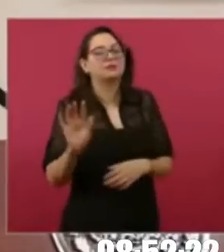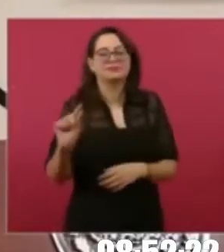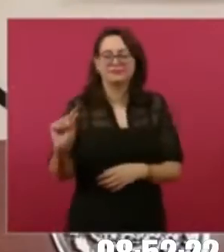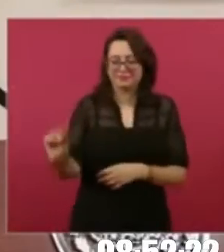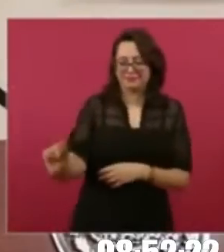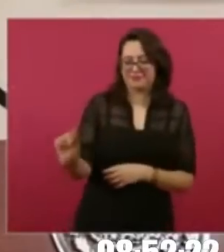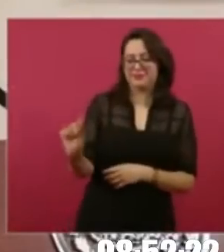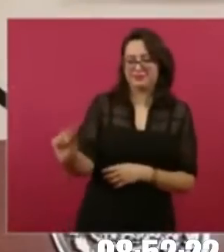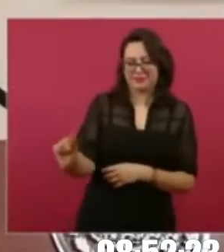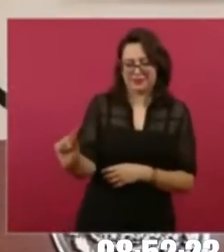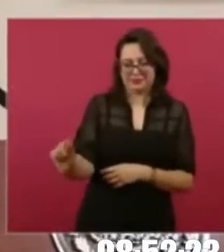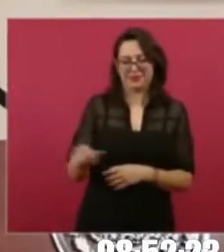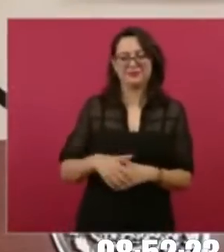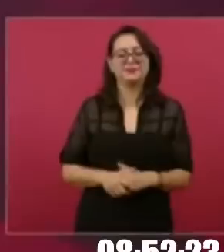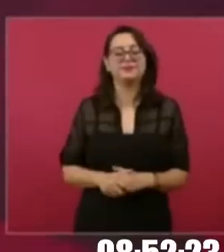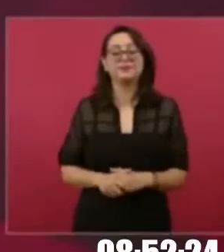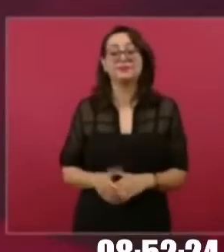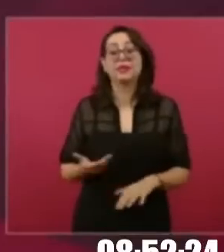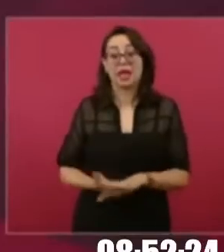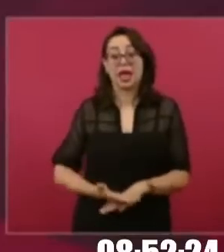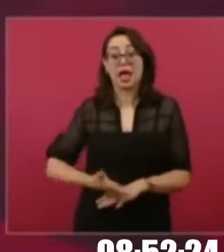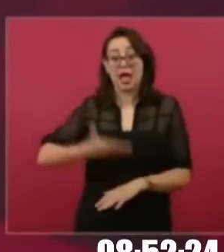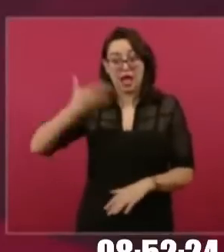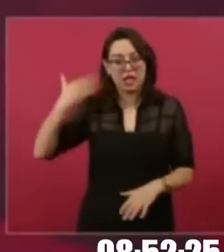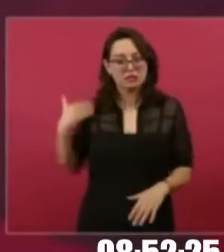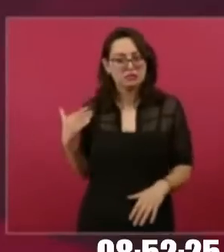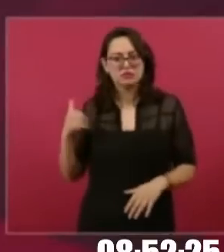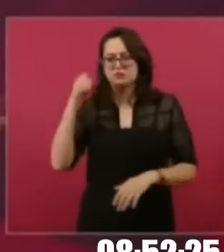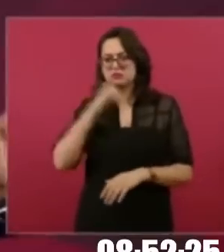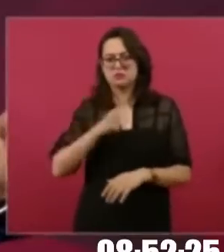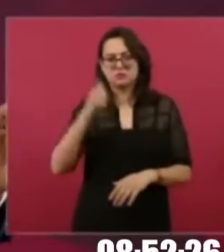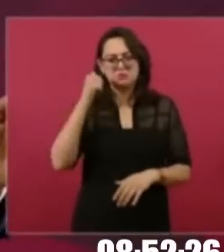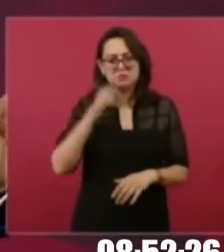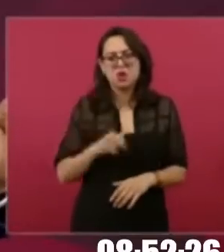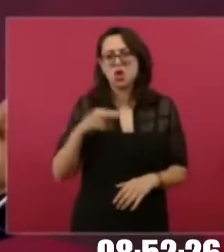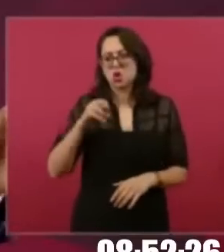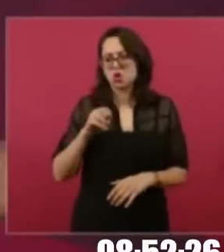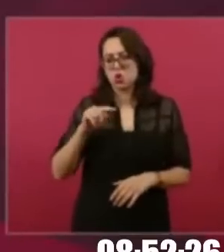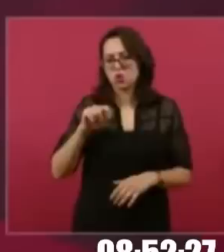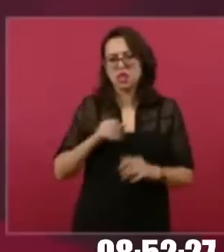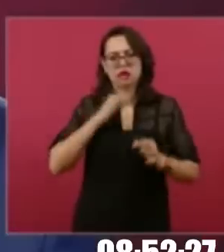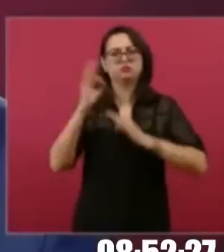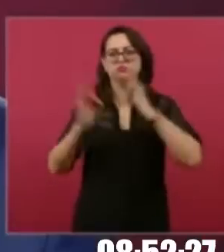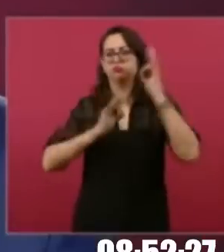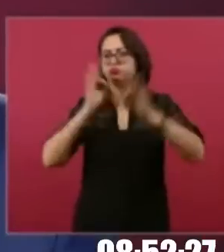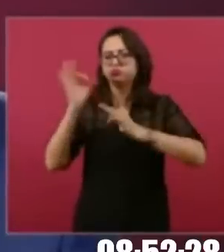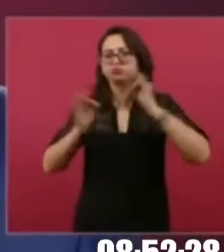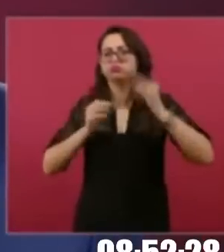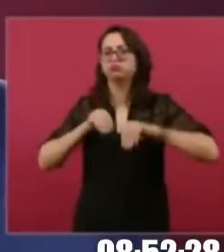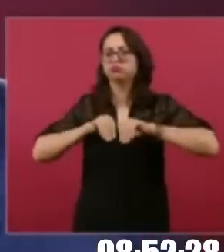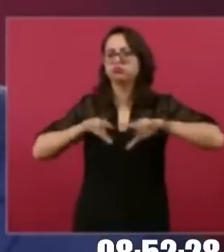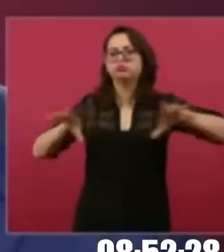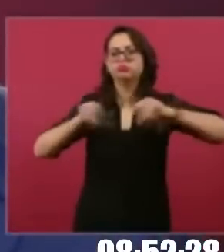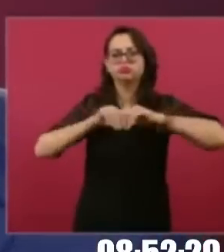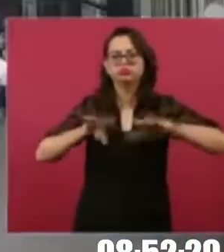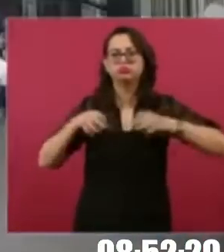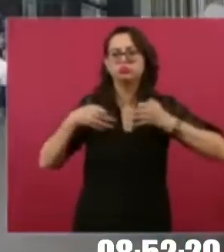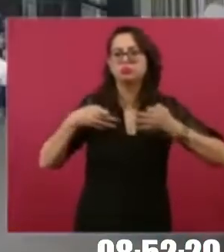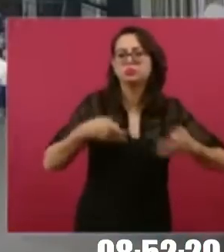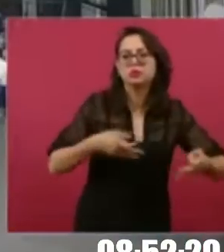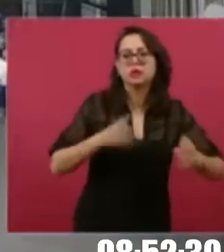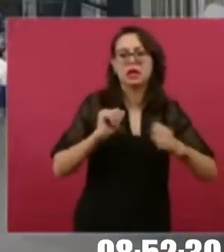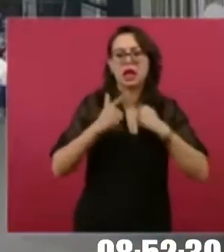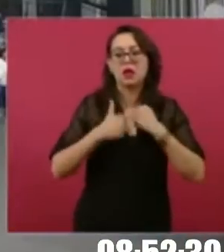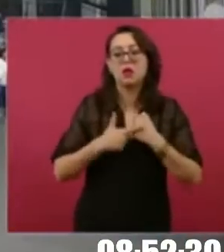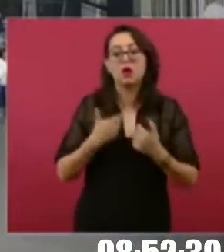la nota es la nota ahora ya no es